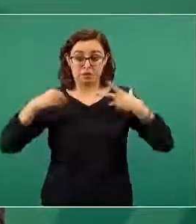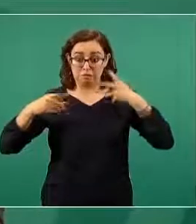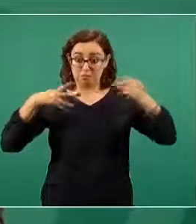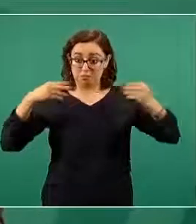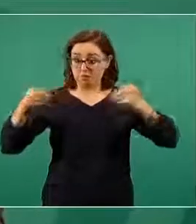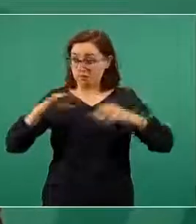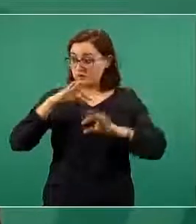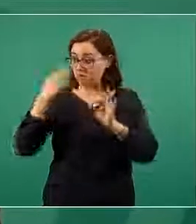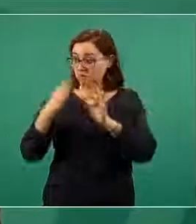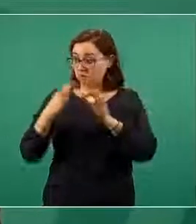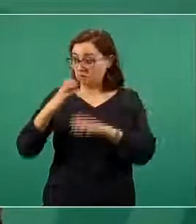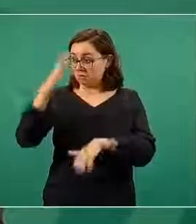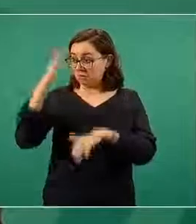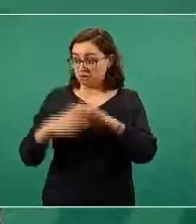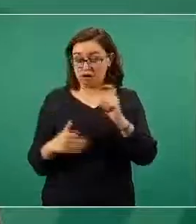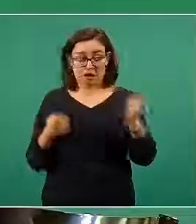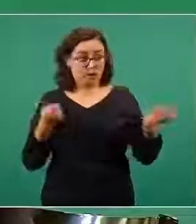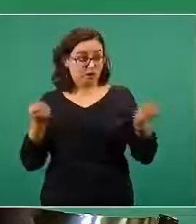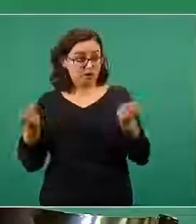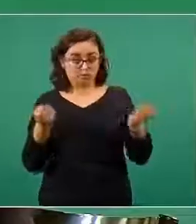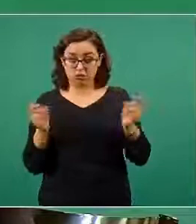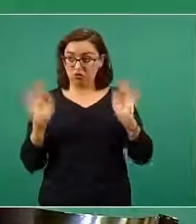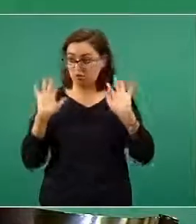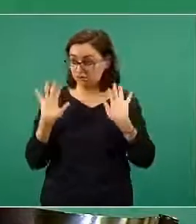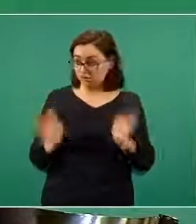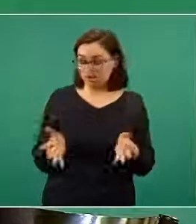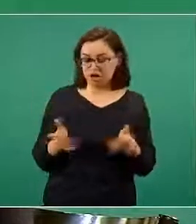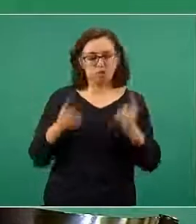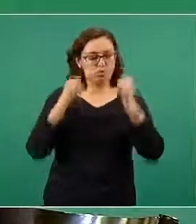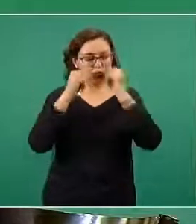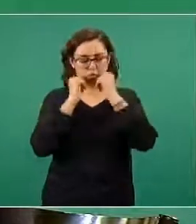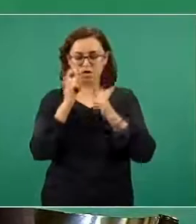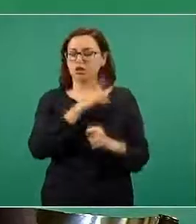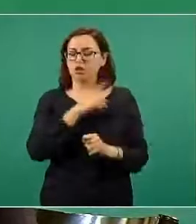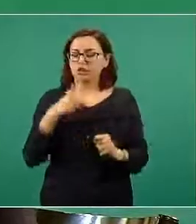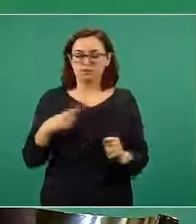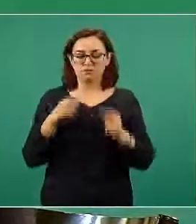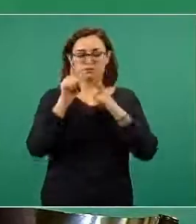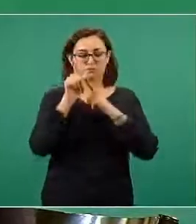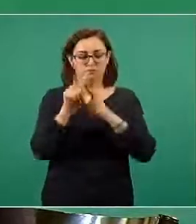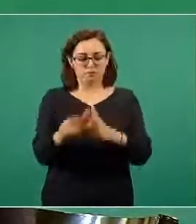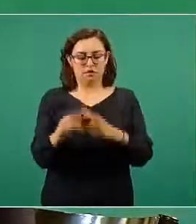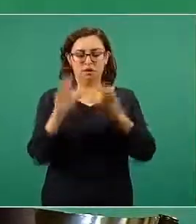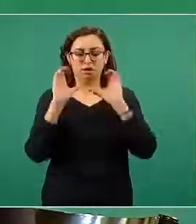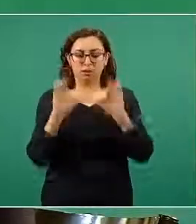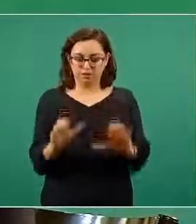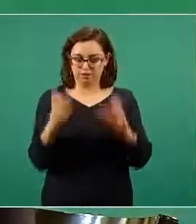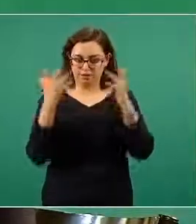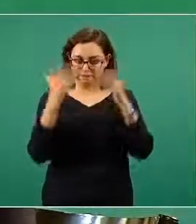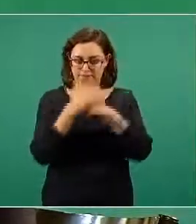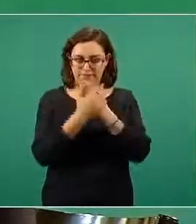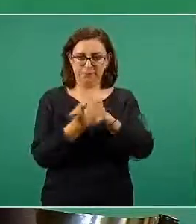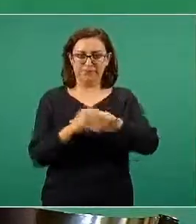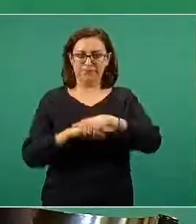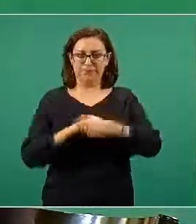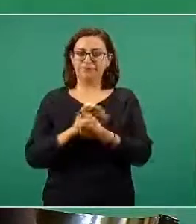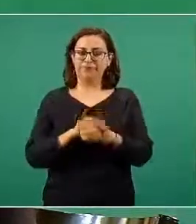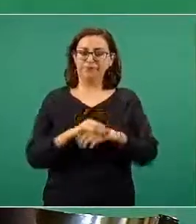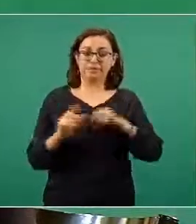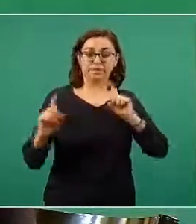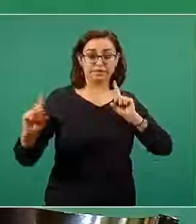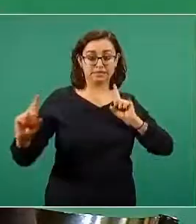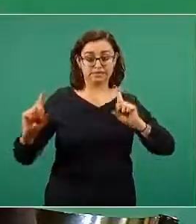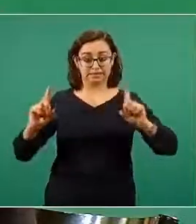como concluida, la emergencia sanitaria. Es muy importante, lavado de manos, sana